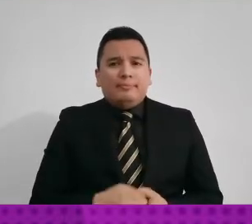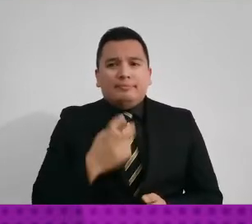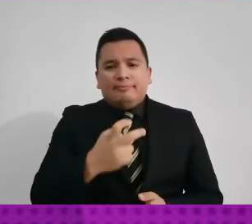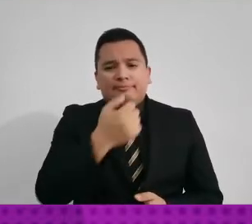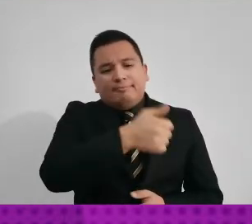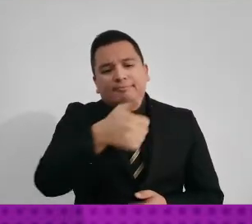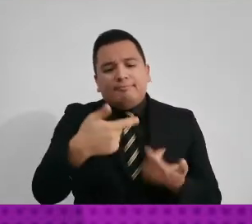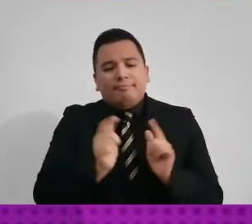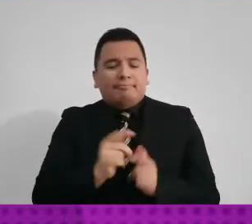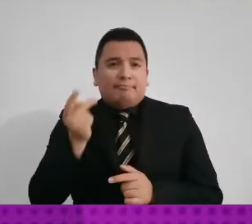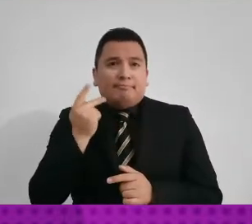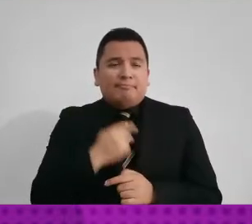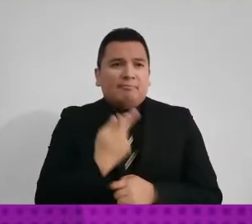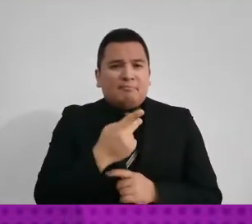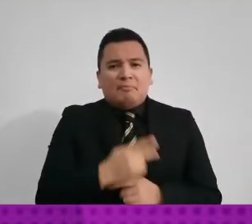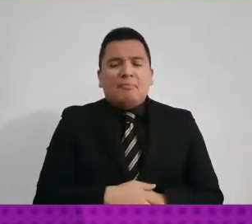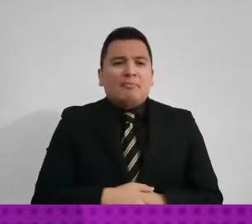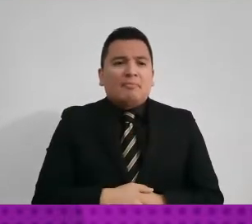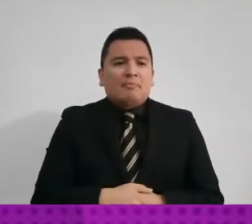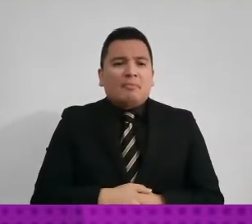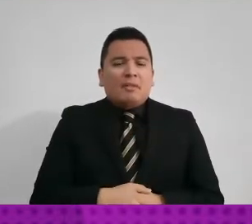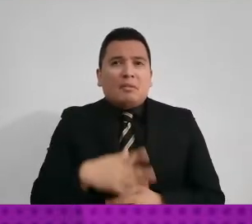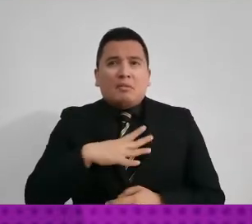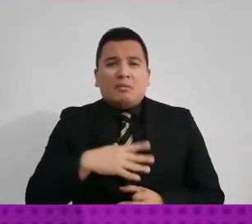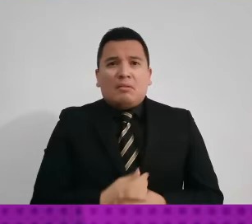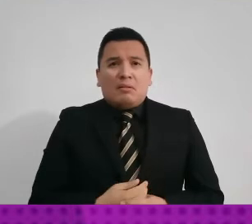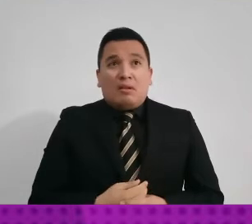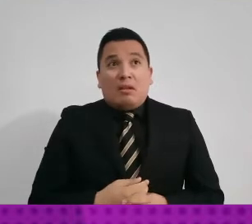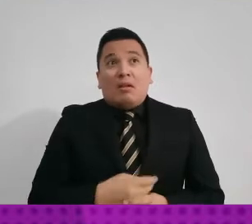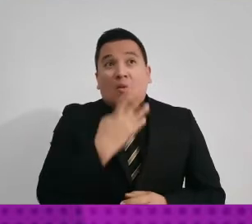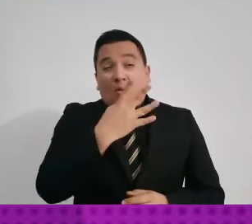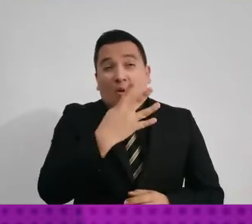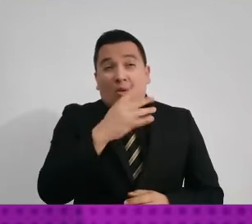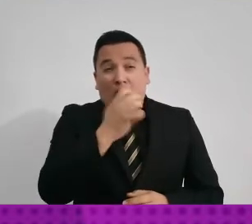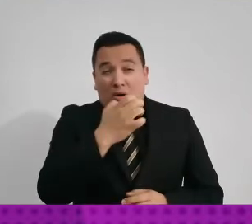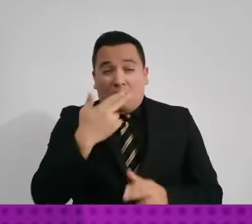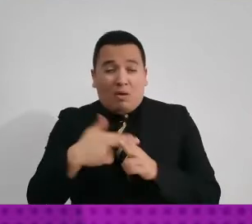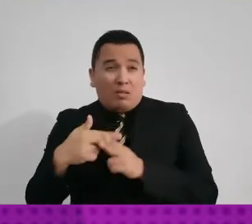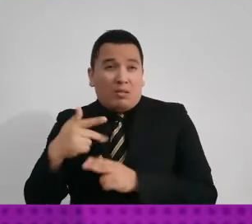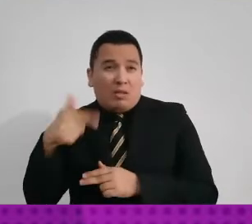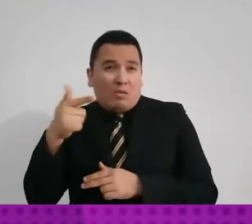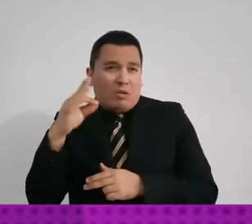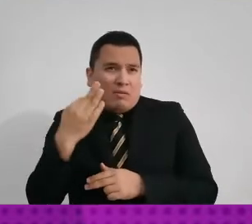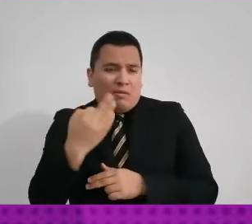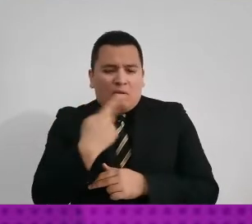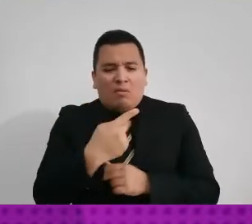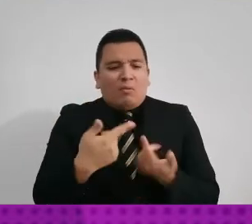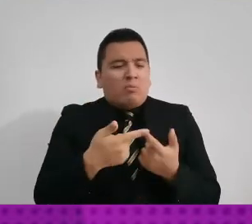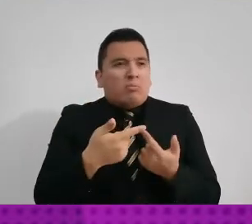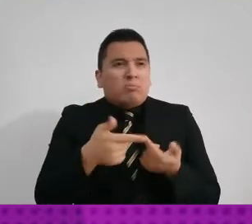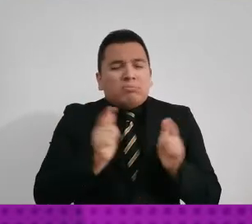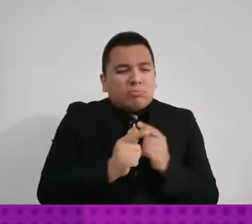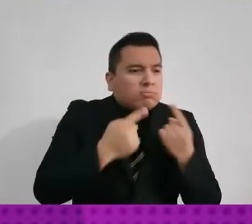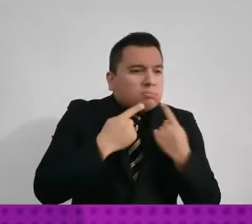Entonces, cada uno de esos partidos está en posibilidad que del 4 de enero al 12 de febrero puedan realizar las